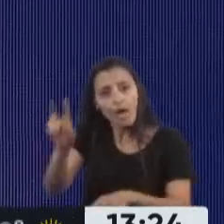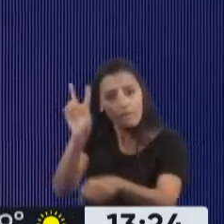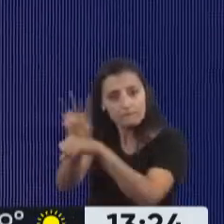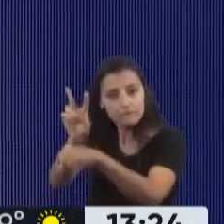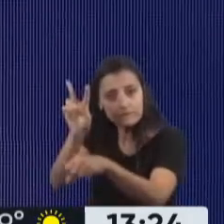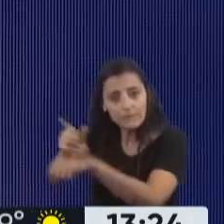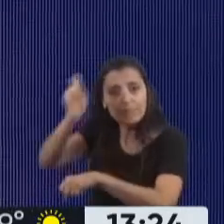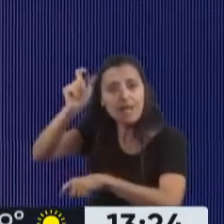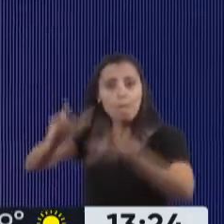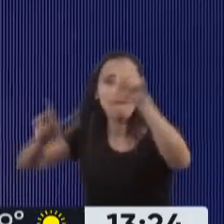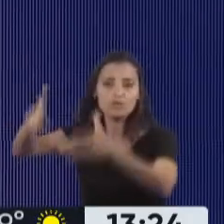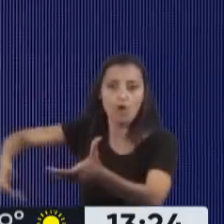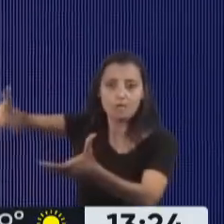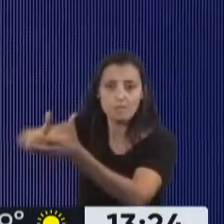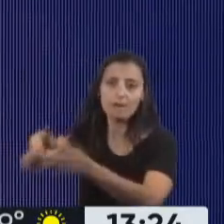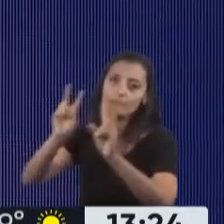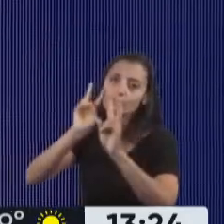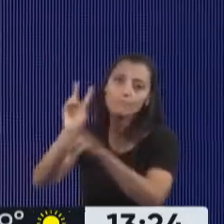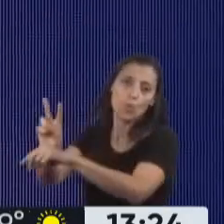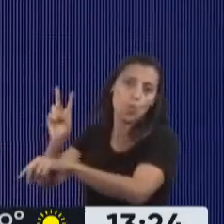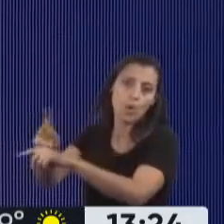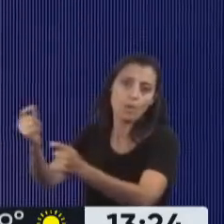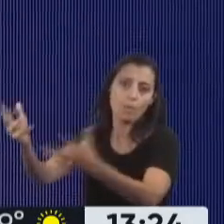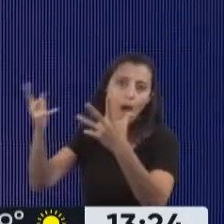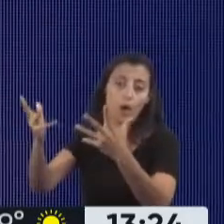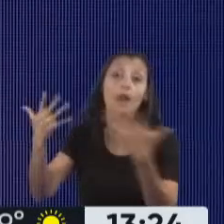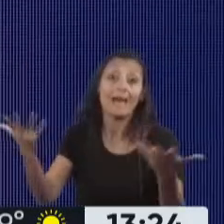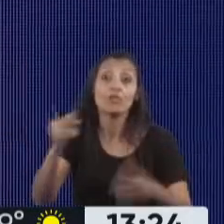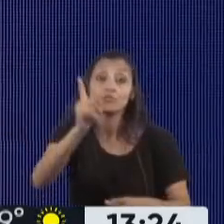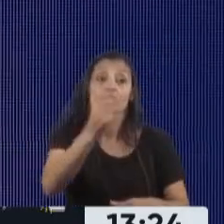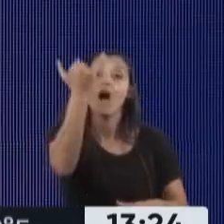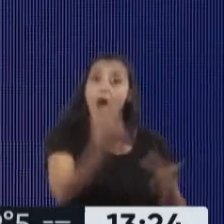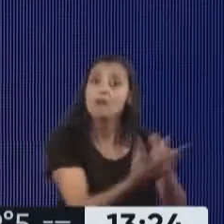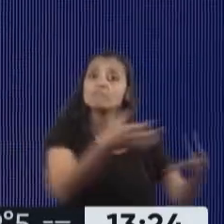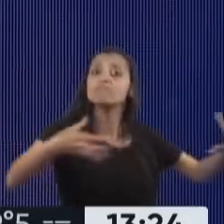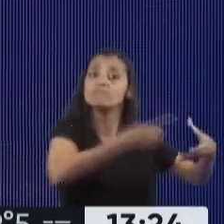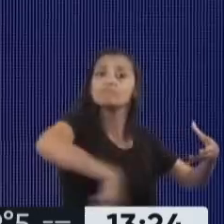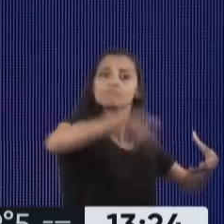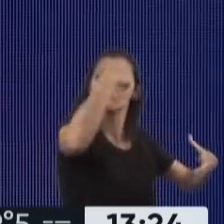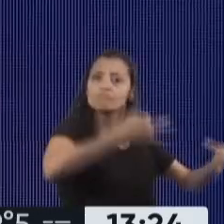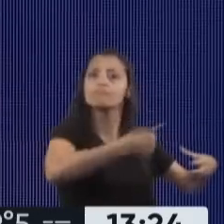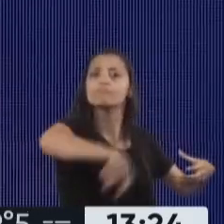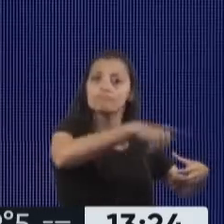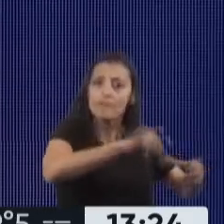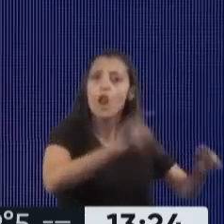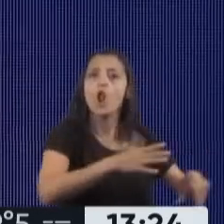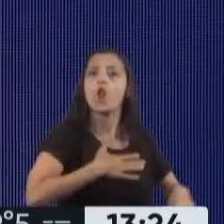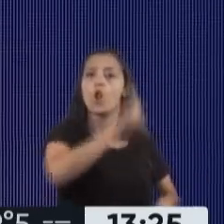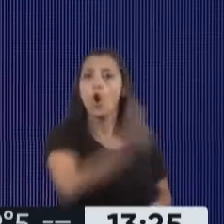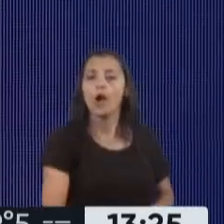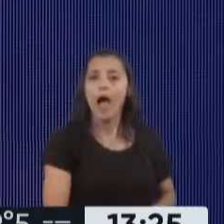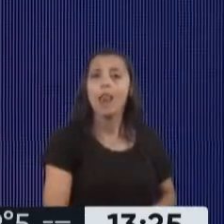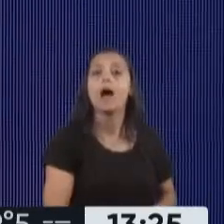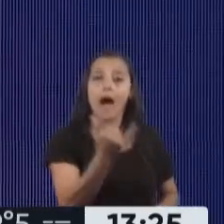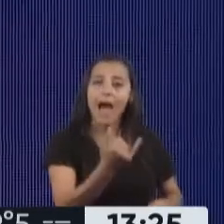a los inversores, con lo cual van a poder optar siempre también por el tribunal local bajo estas características. ¿Por